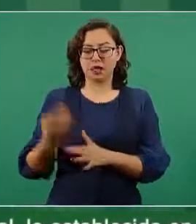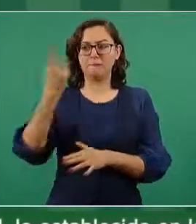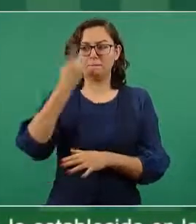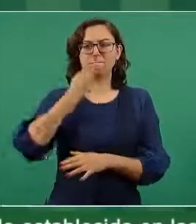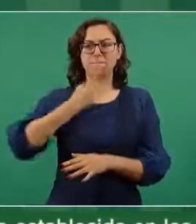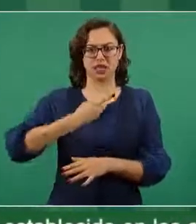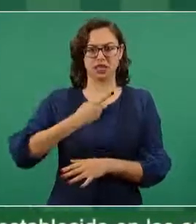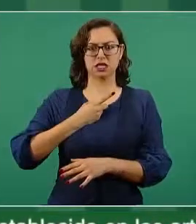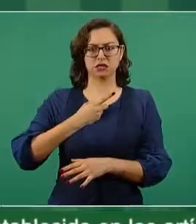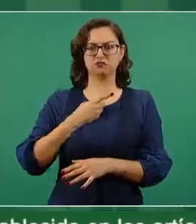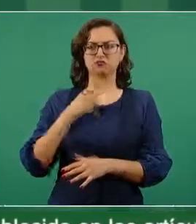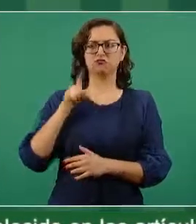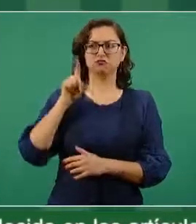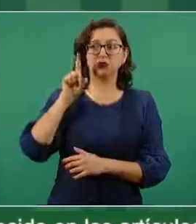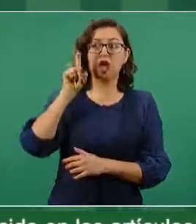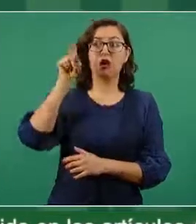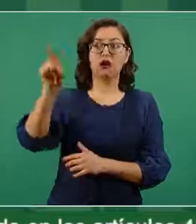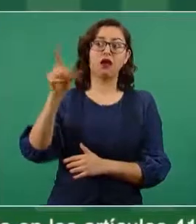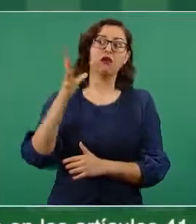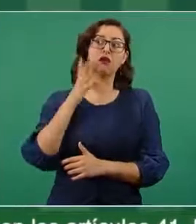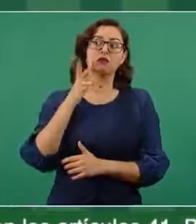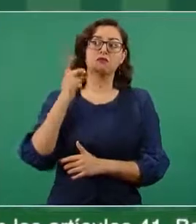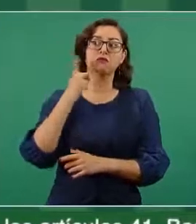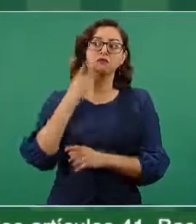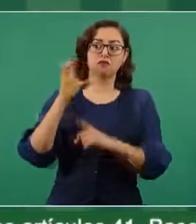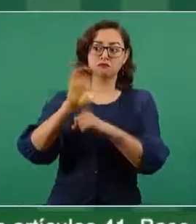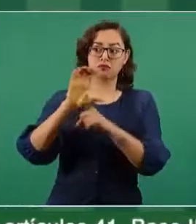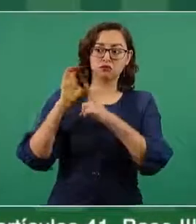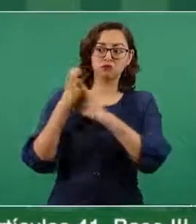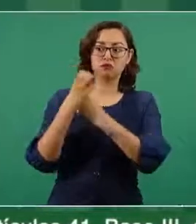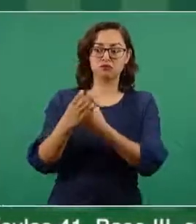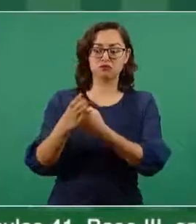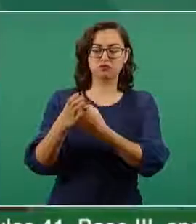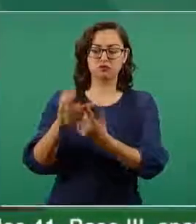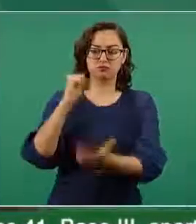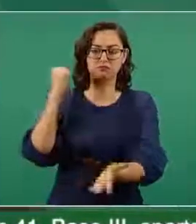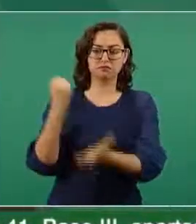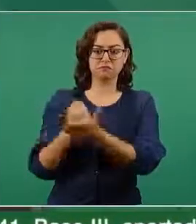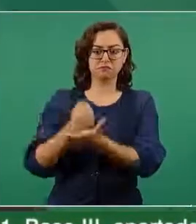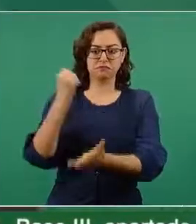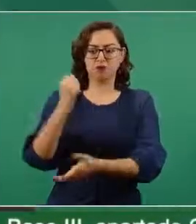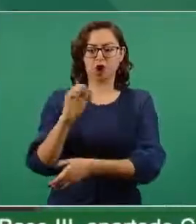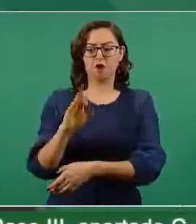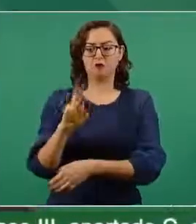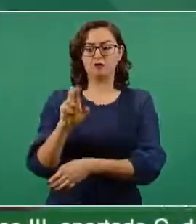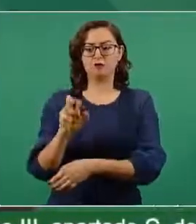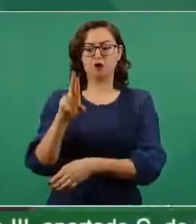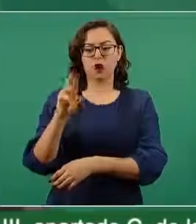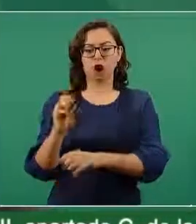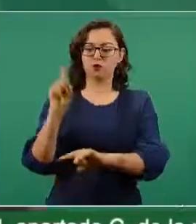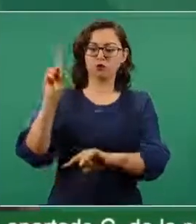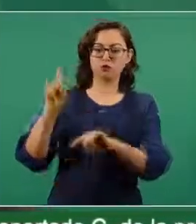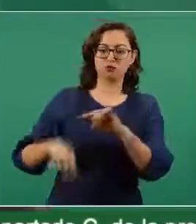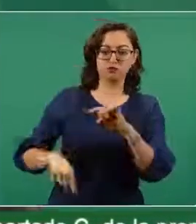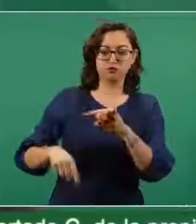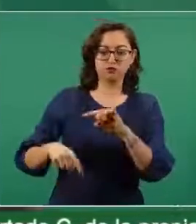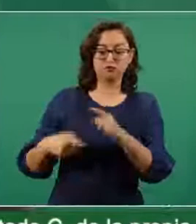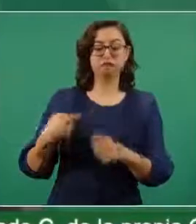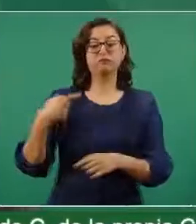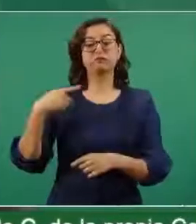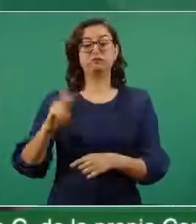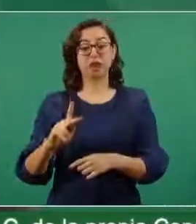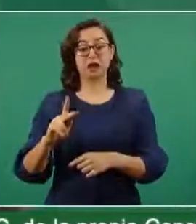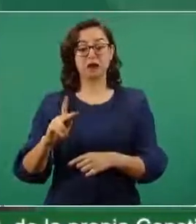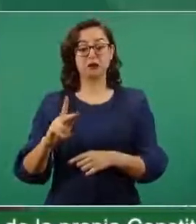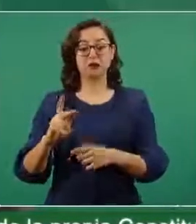instructora aprobó el desafuero, pero que todavía va al